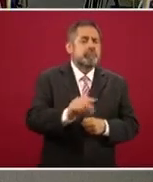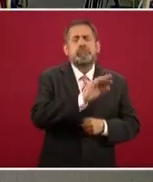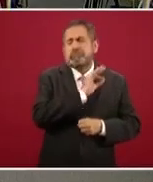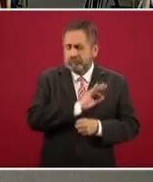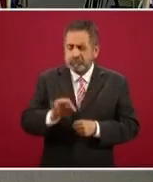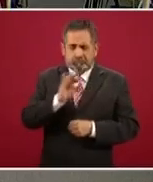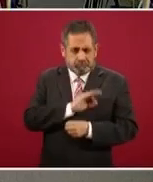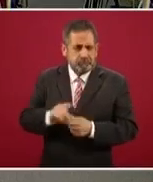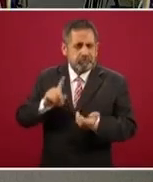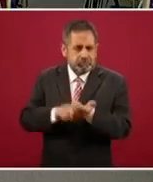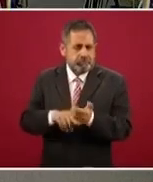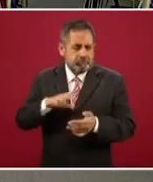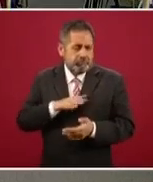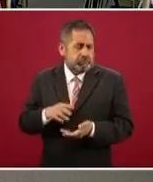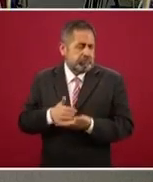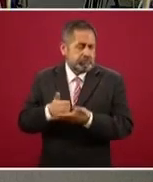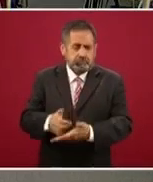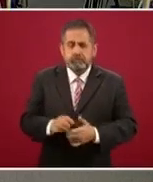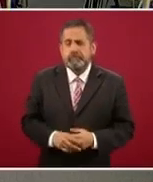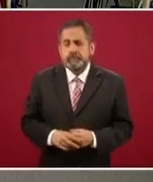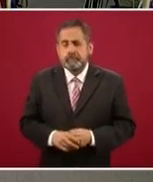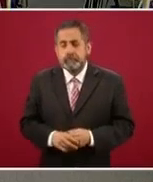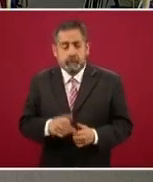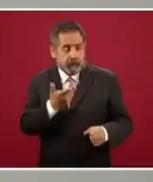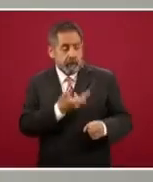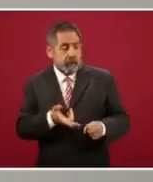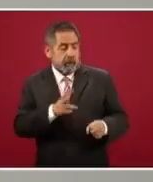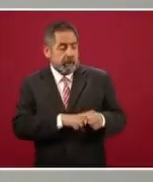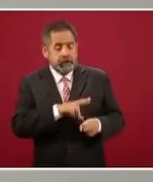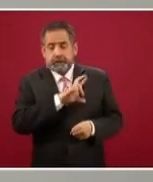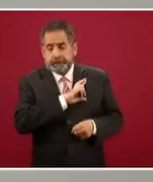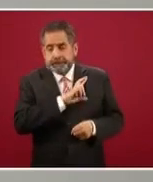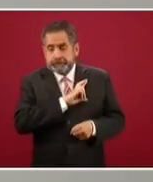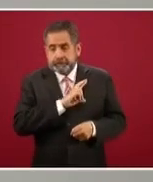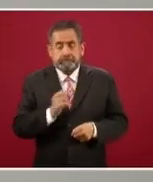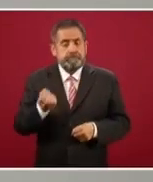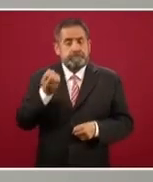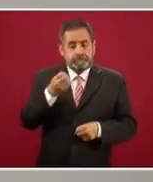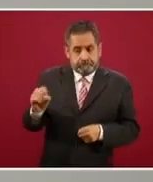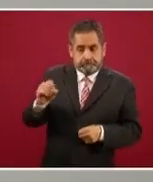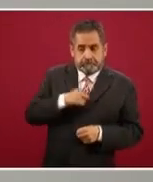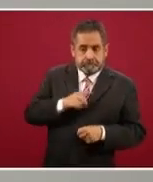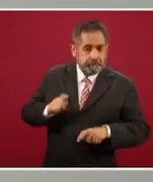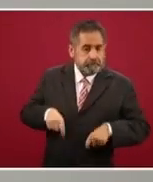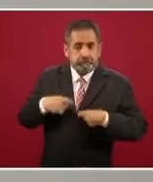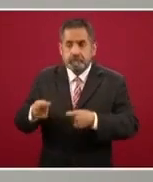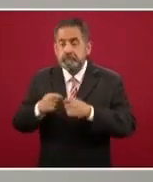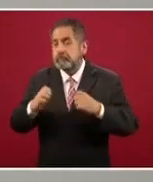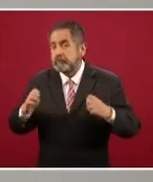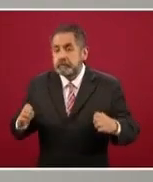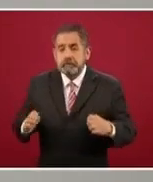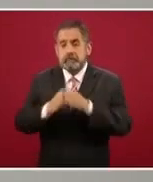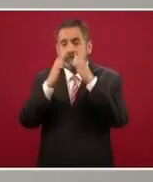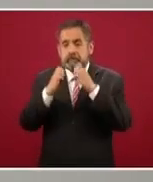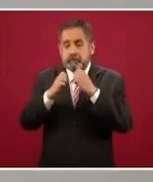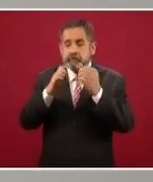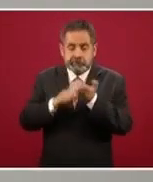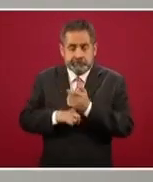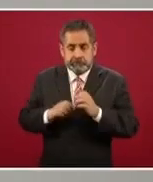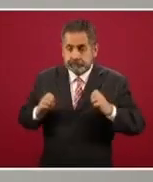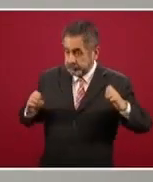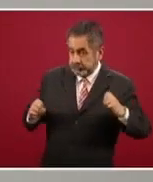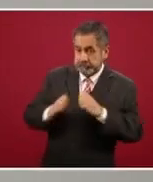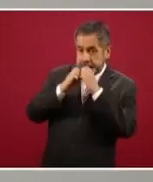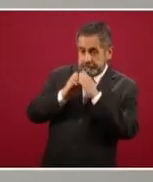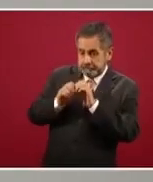estado delicado. Los hospitales privados están obligados a proveer servicios de emergencia y estabilizar a